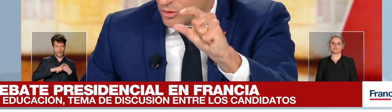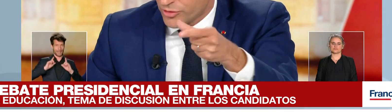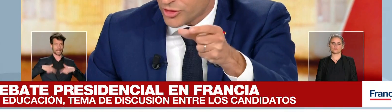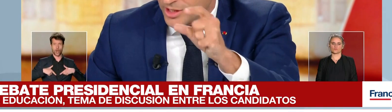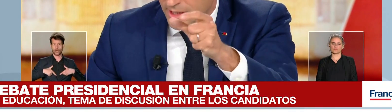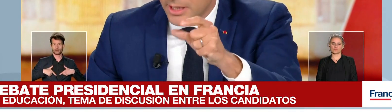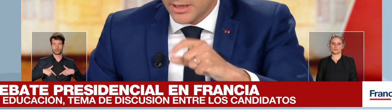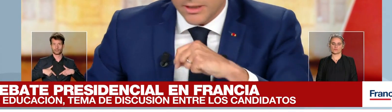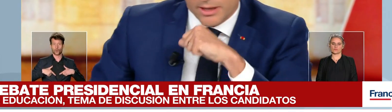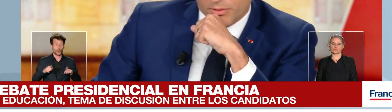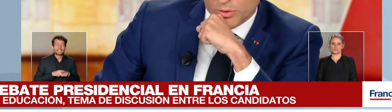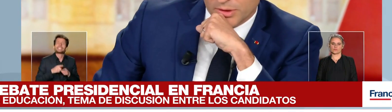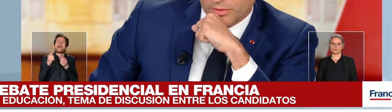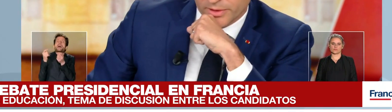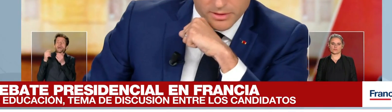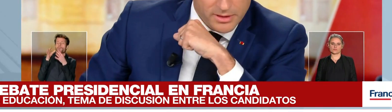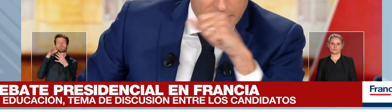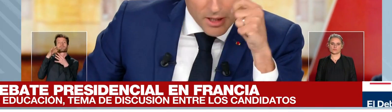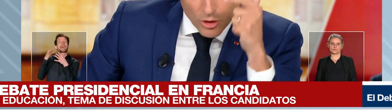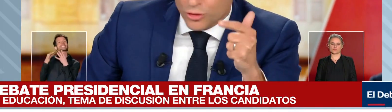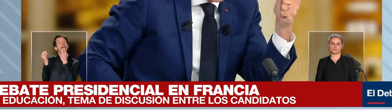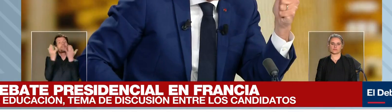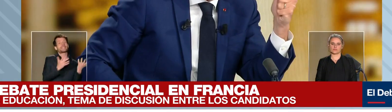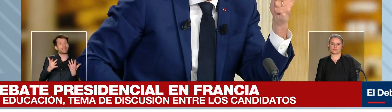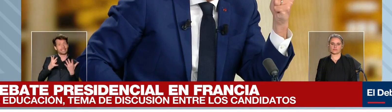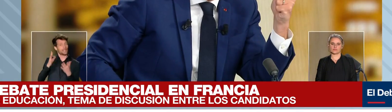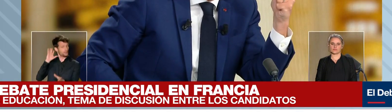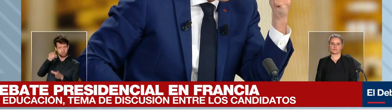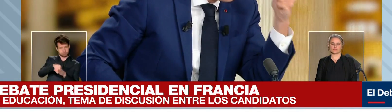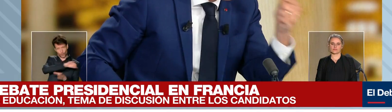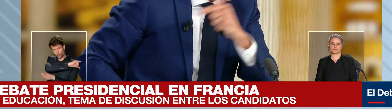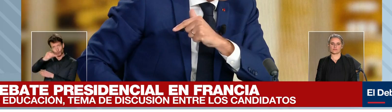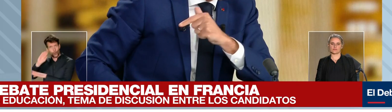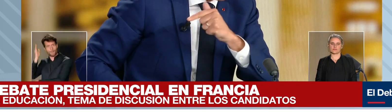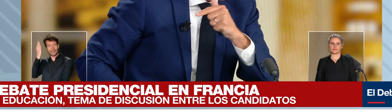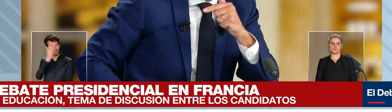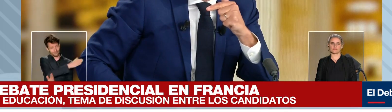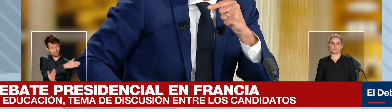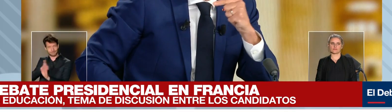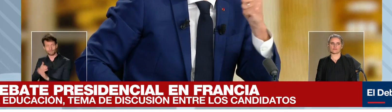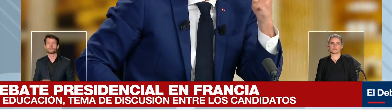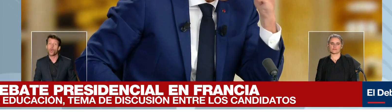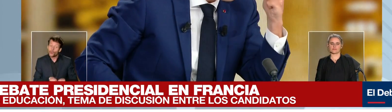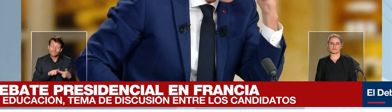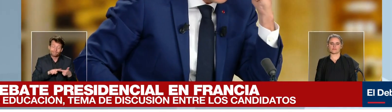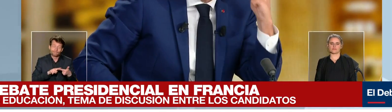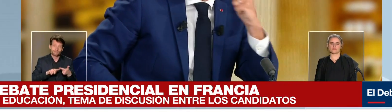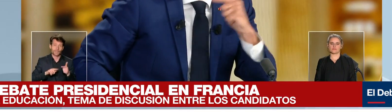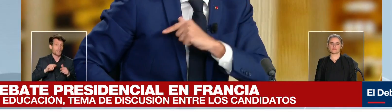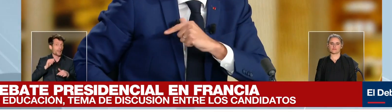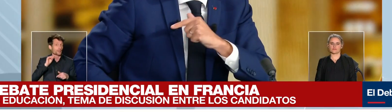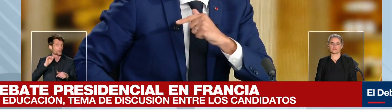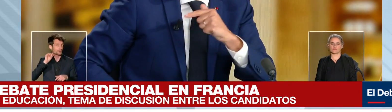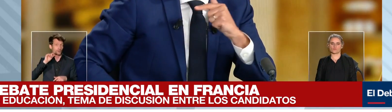poner las matemáticas hasta el bachillerato, de la reforma que hicimos, y también poniendo la media hora cotidiana